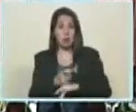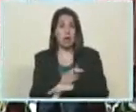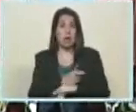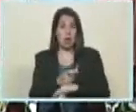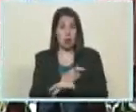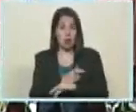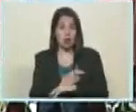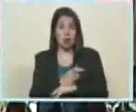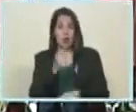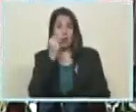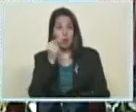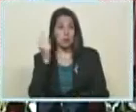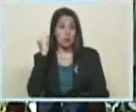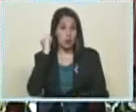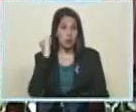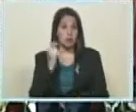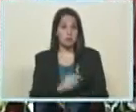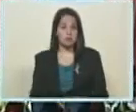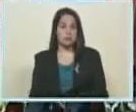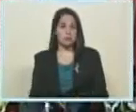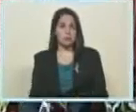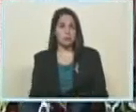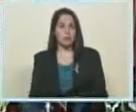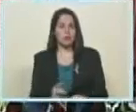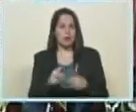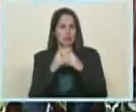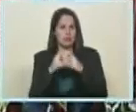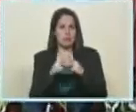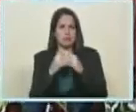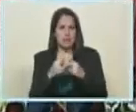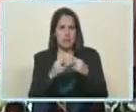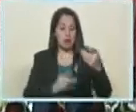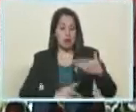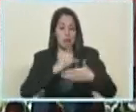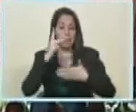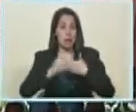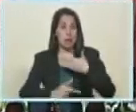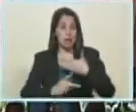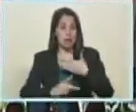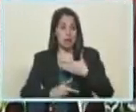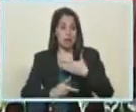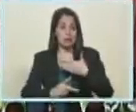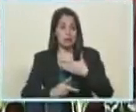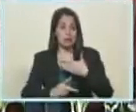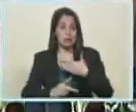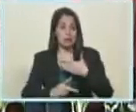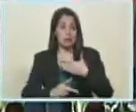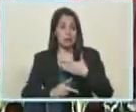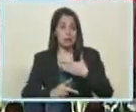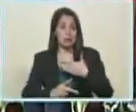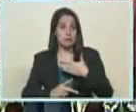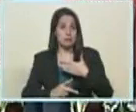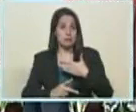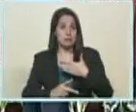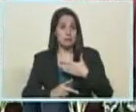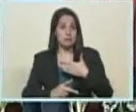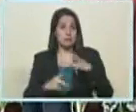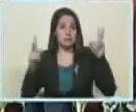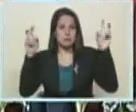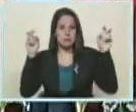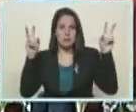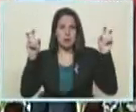y gobernadoras, un taller de planificación de los